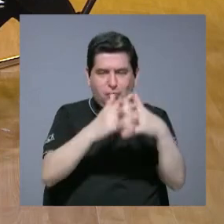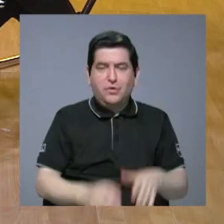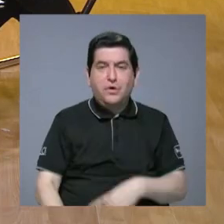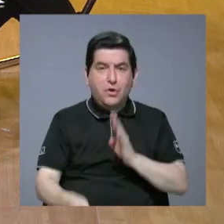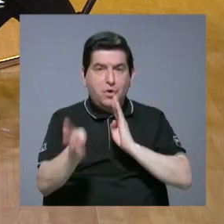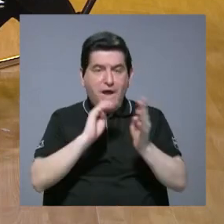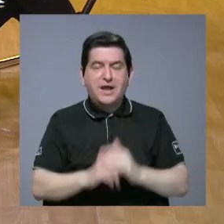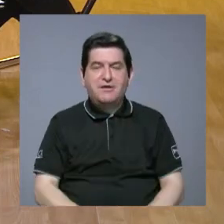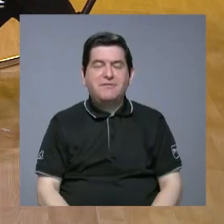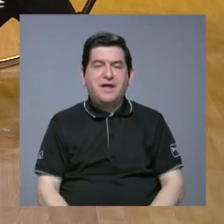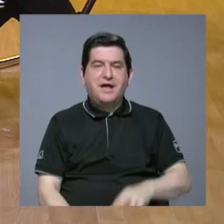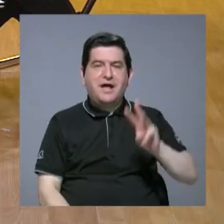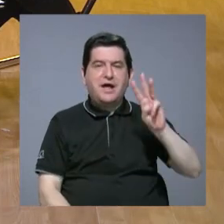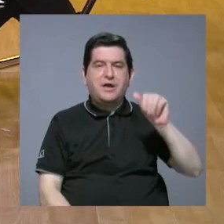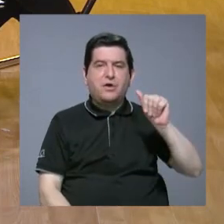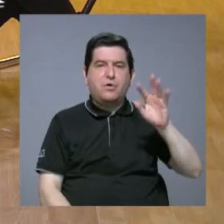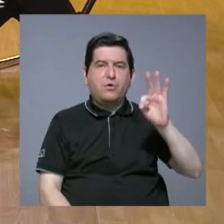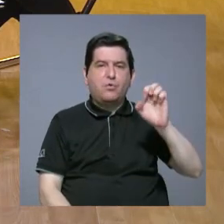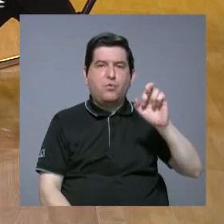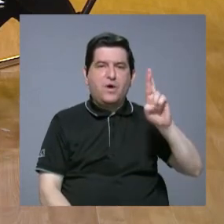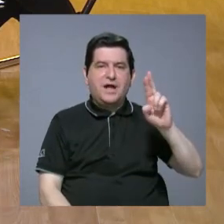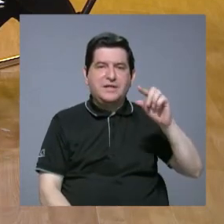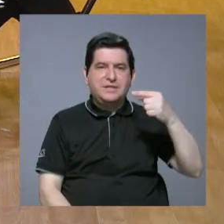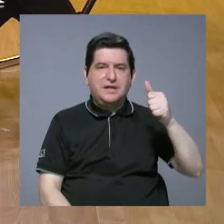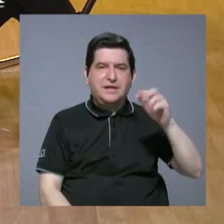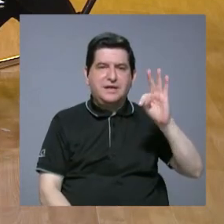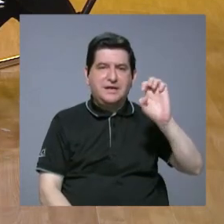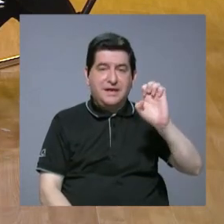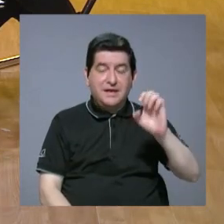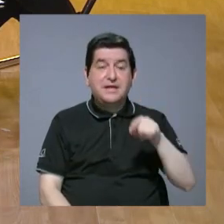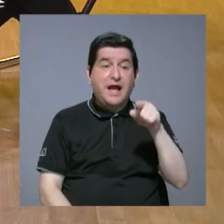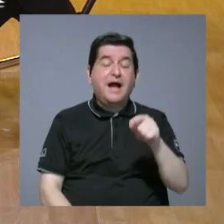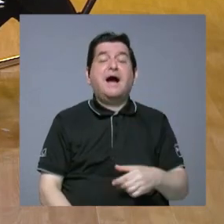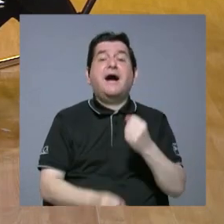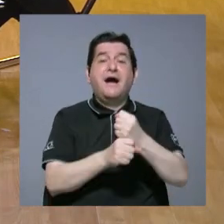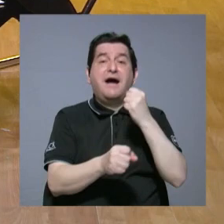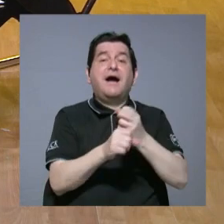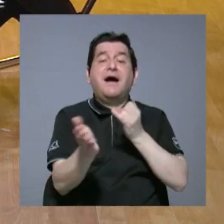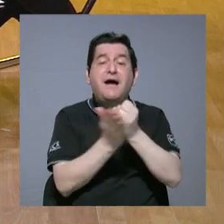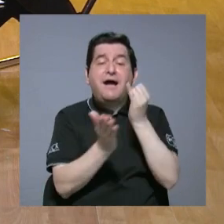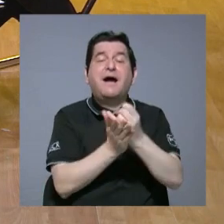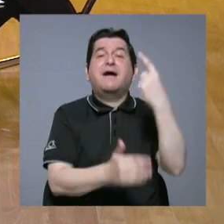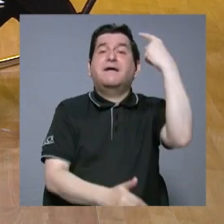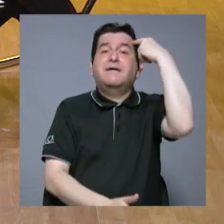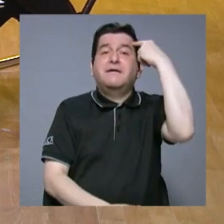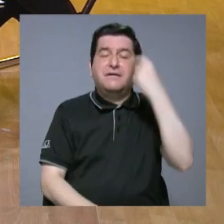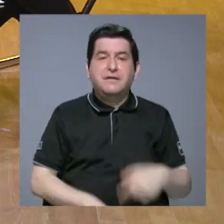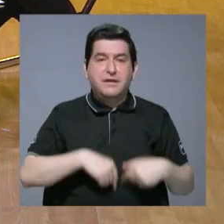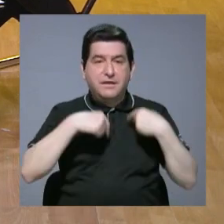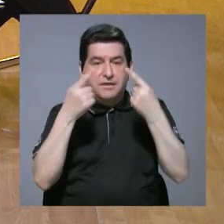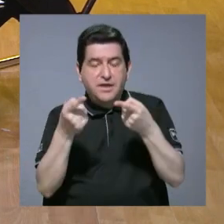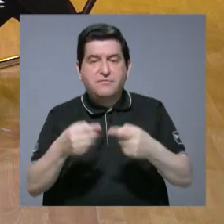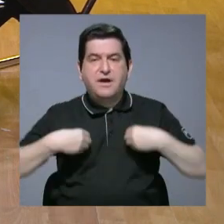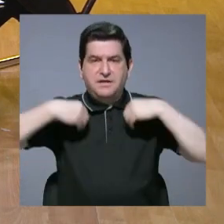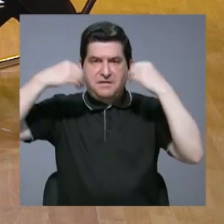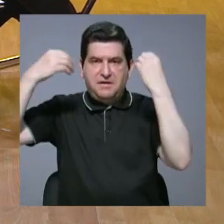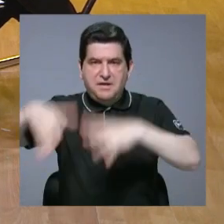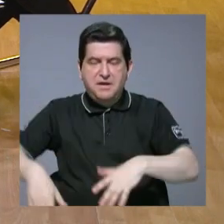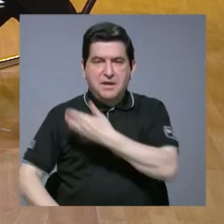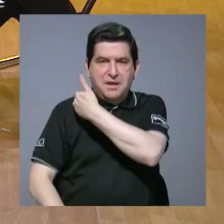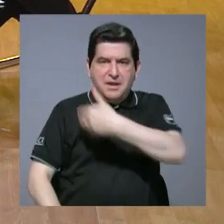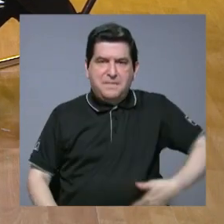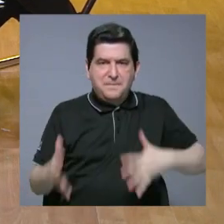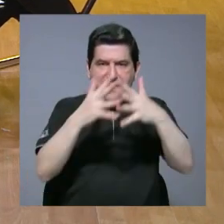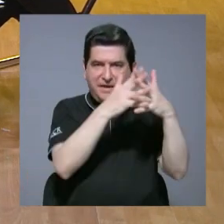habla de Watergate, se piensa en esos trabajos de investigación que condujeron a la renuncia del presidente de